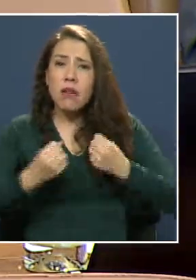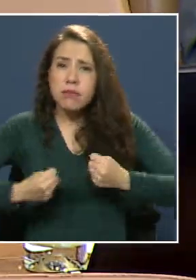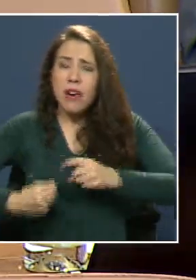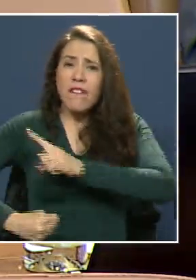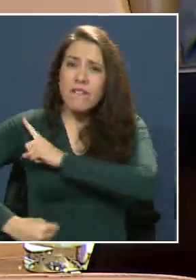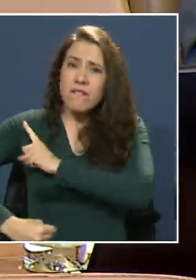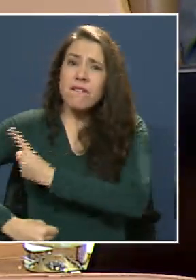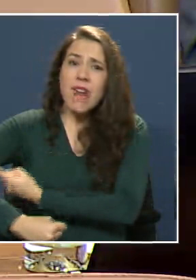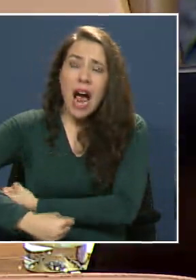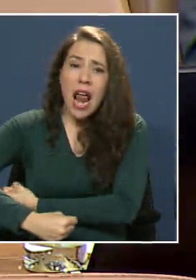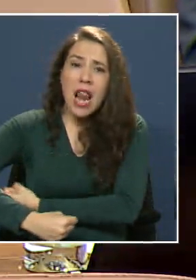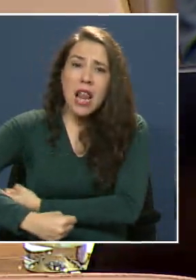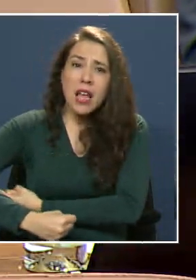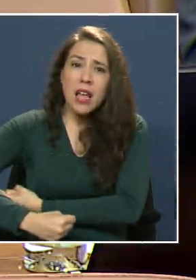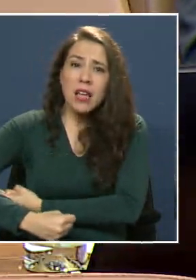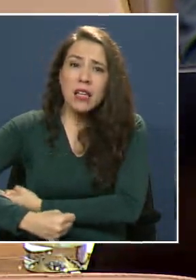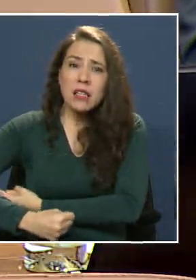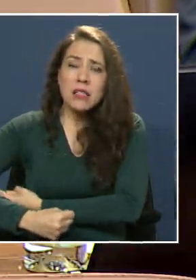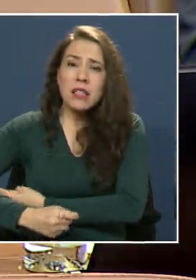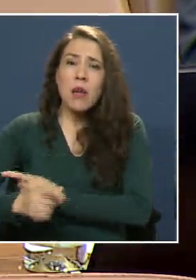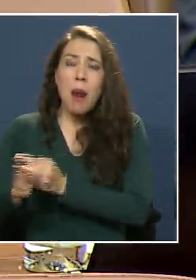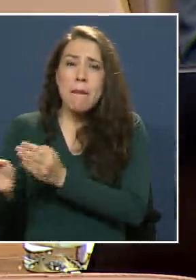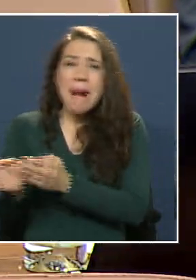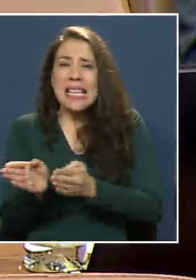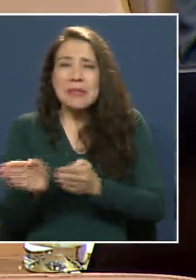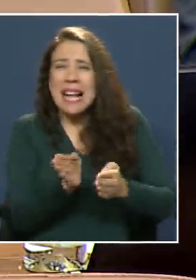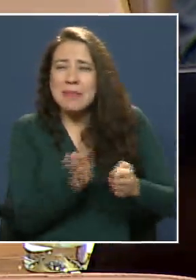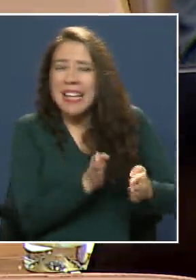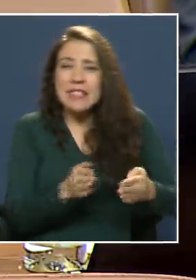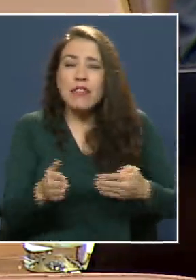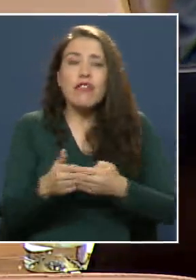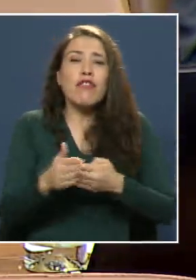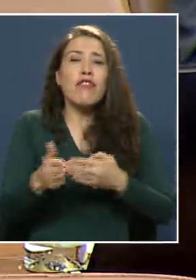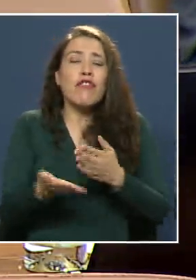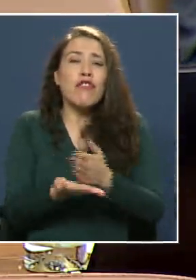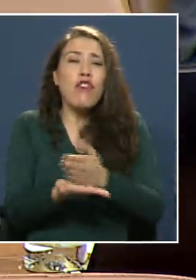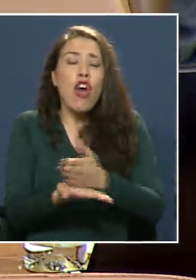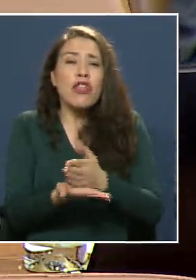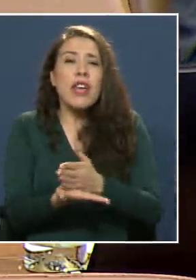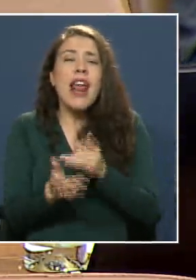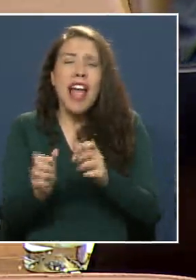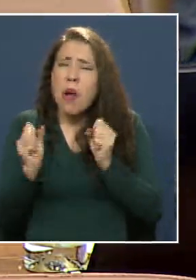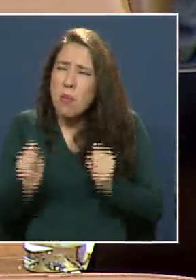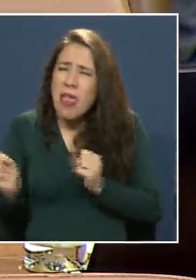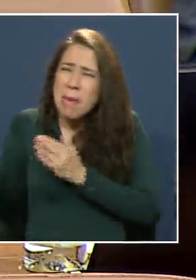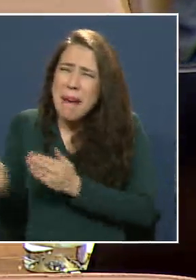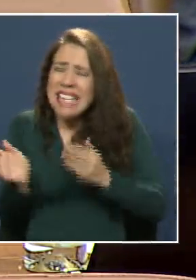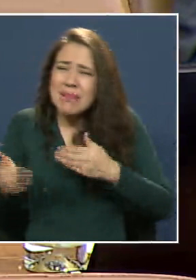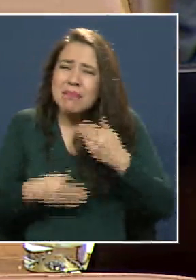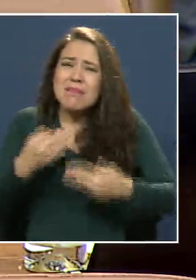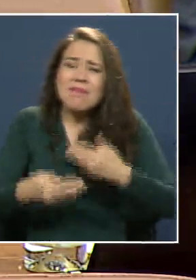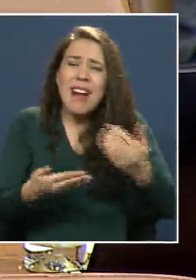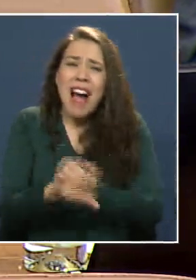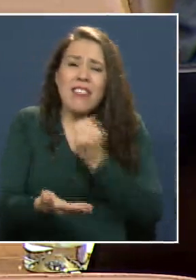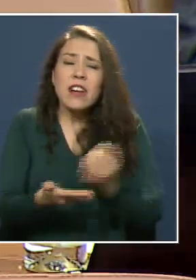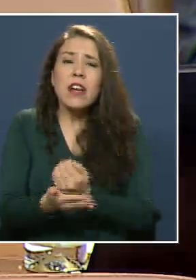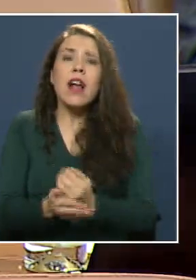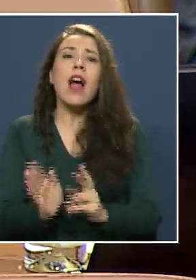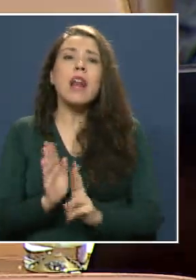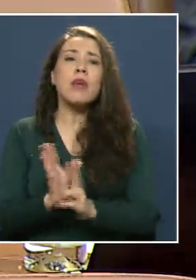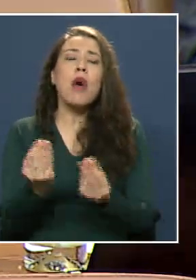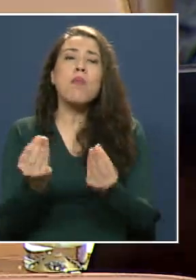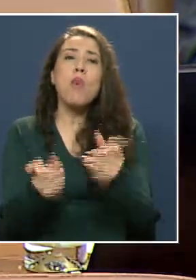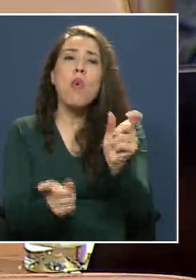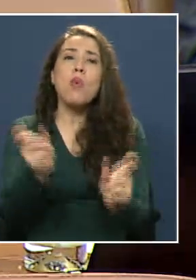valientemente corriendo las fronteras de lo posible y representando a miles de víctimas